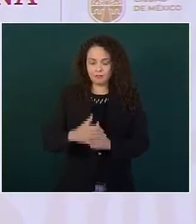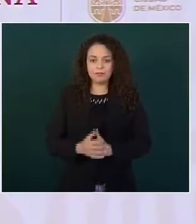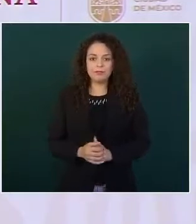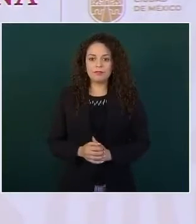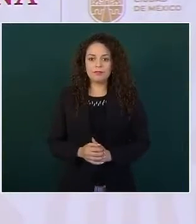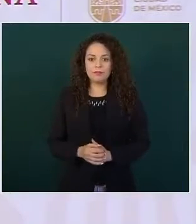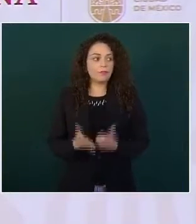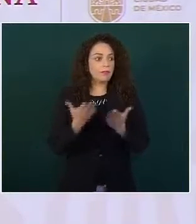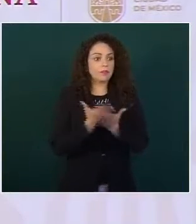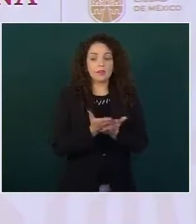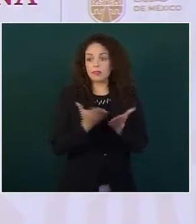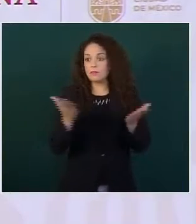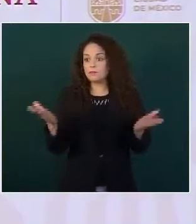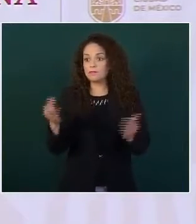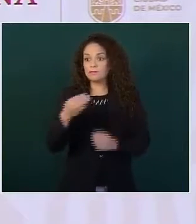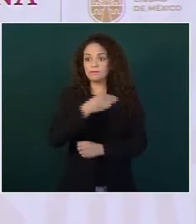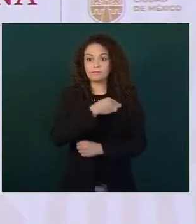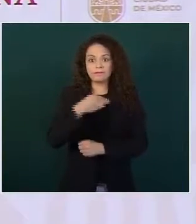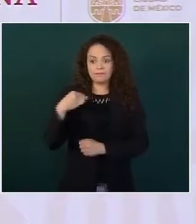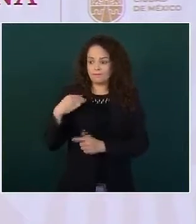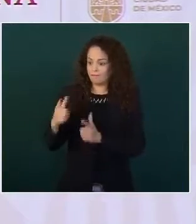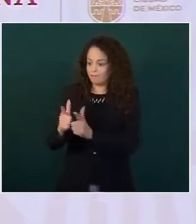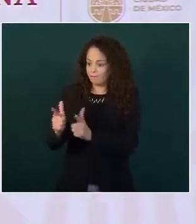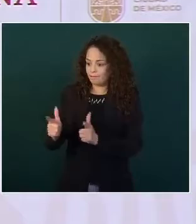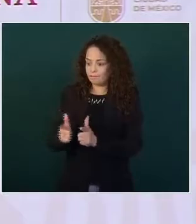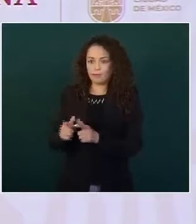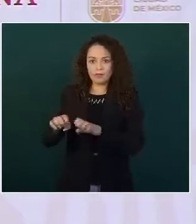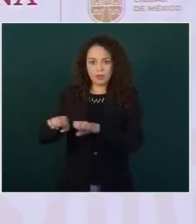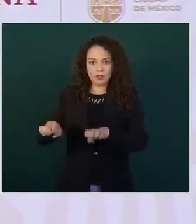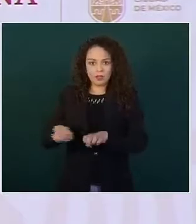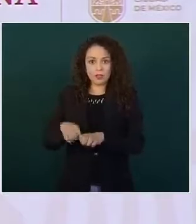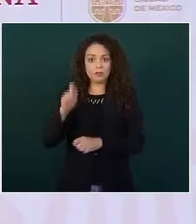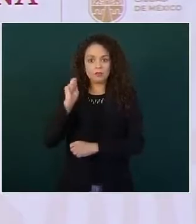Distinguidos integrantes del Gabinete de la República.